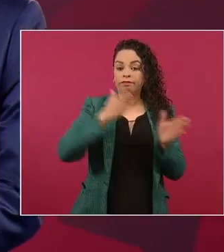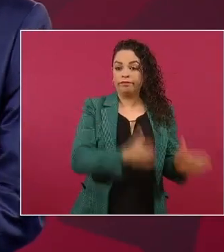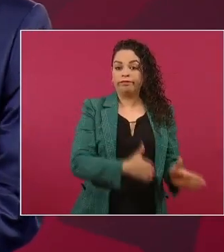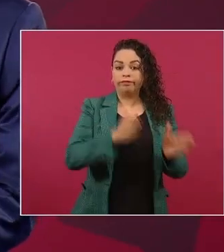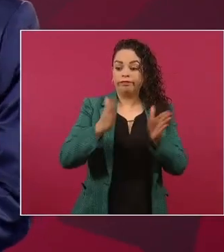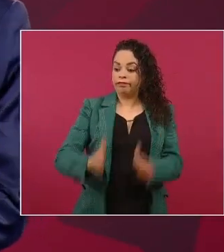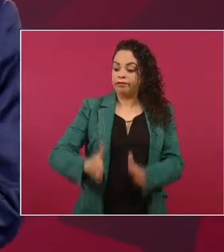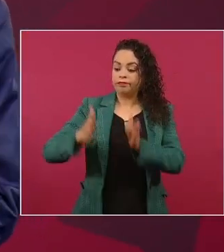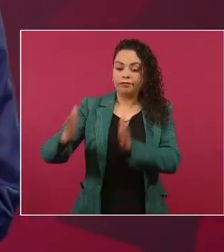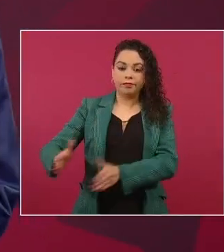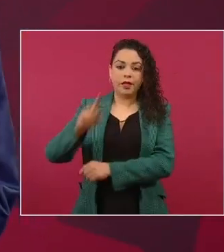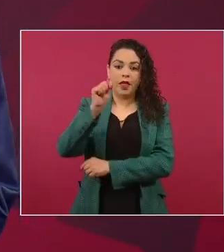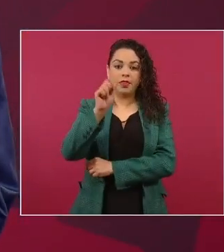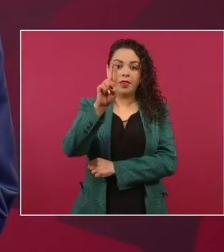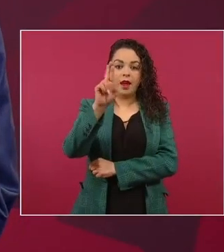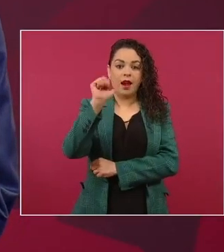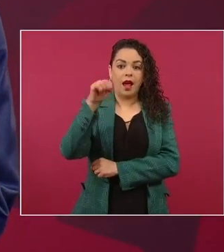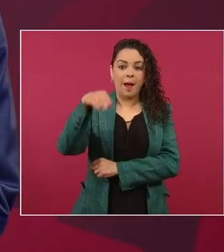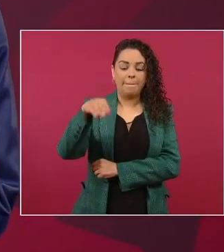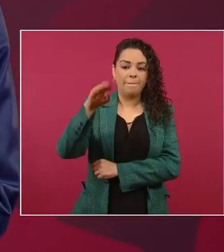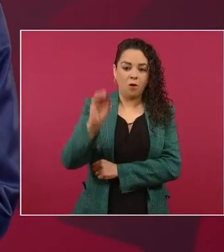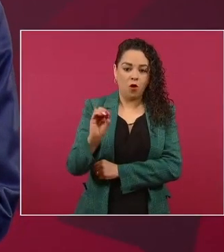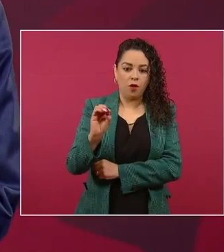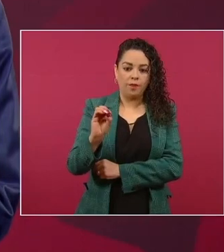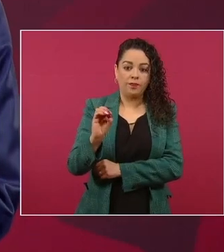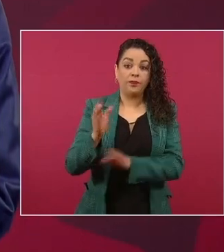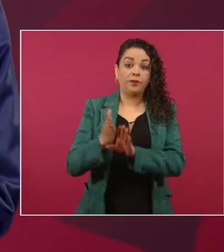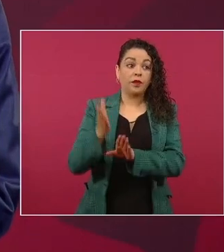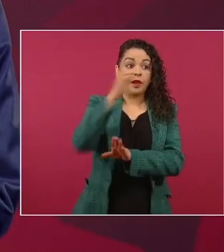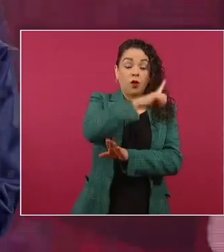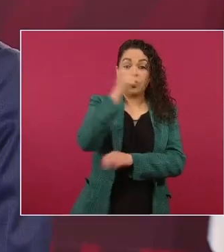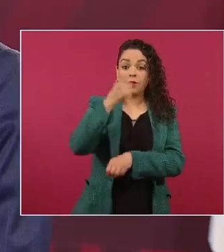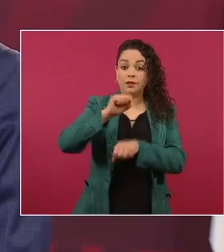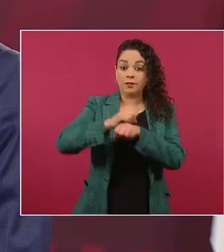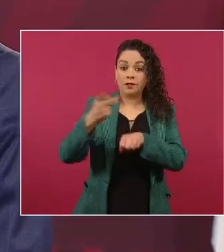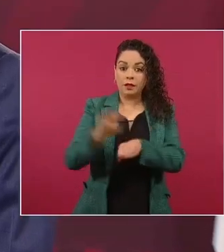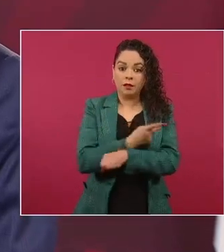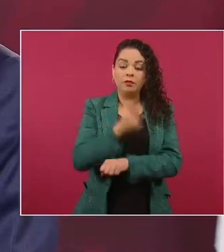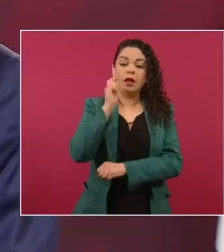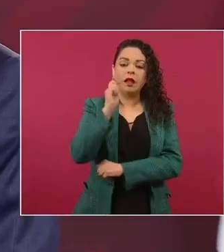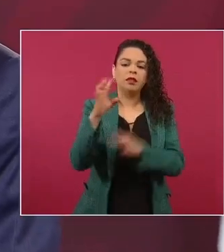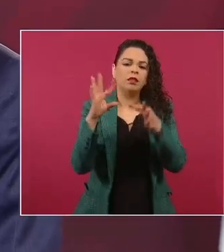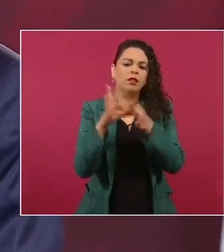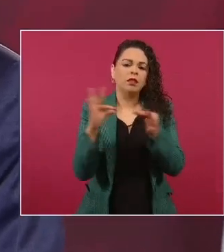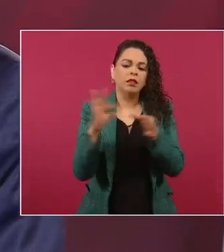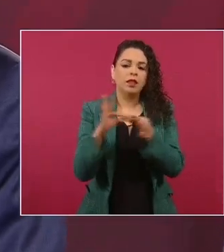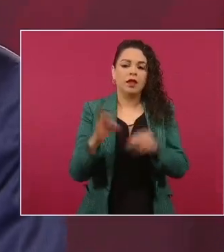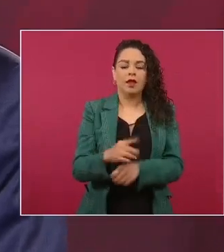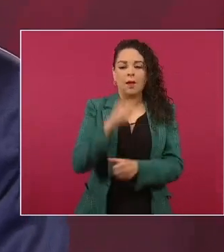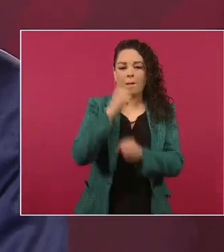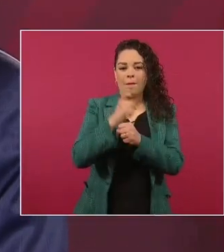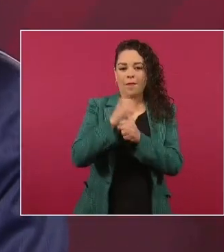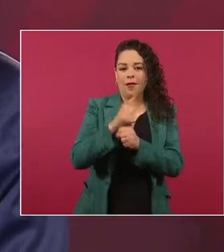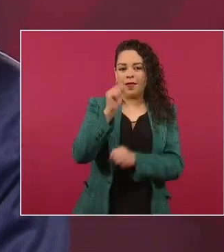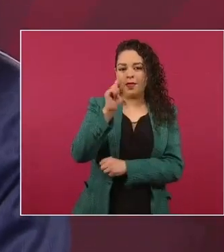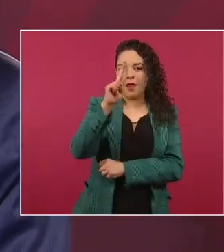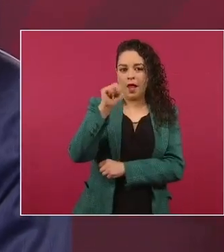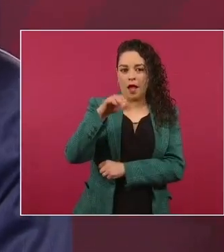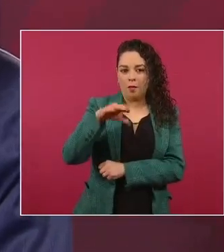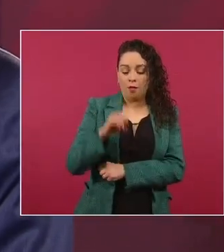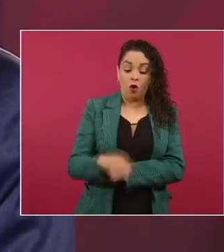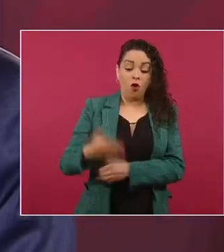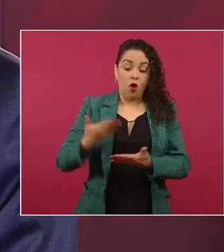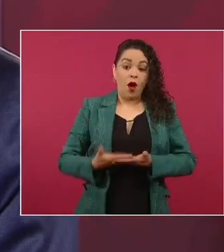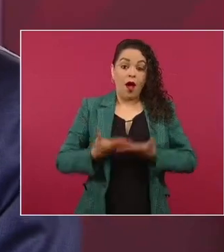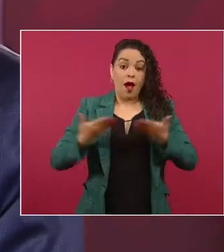La vez pasada informamos sobre el tramo 1, ahora corresponde al tramo 2,